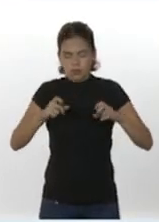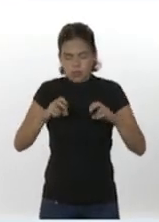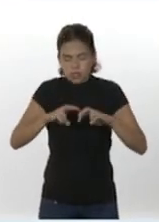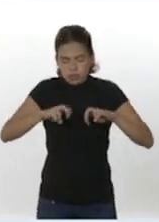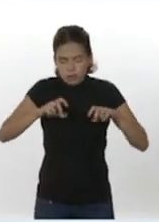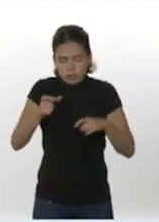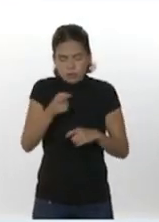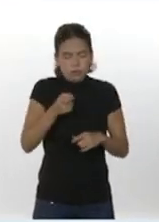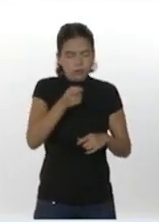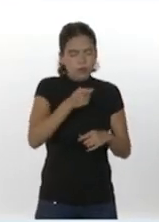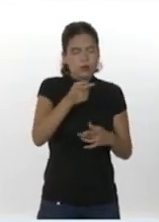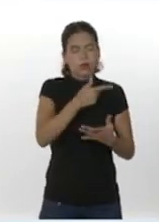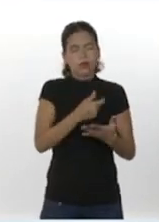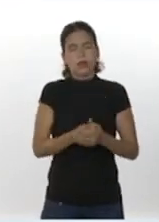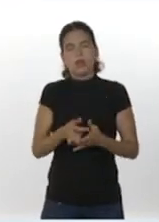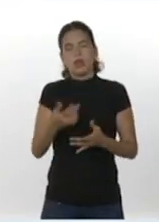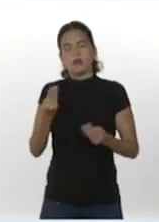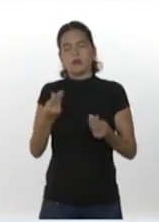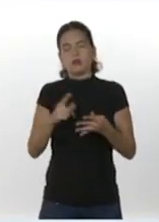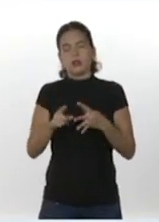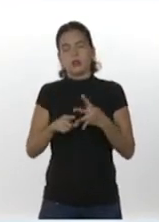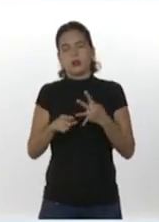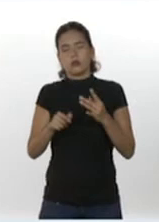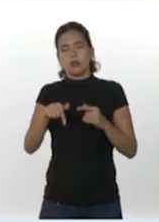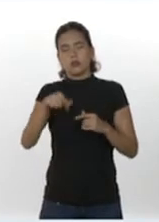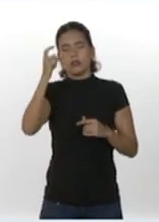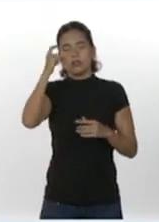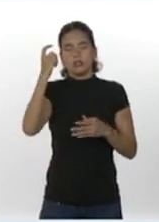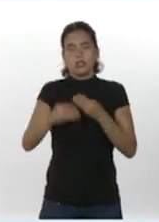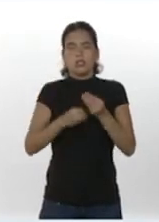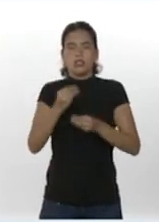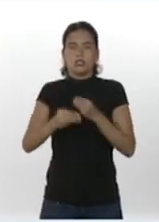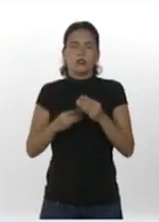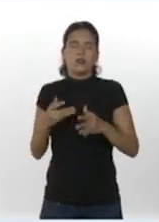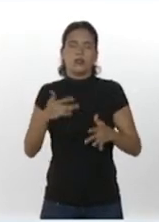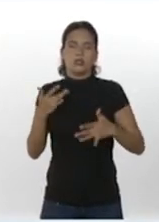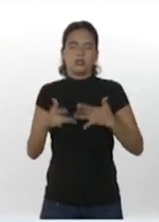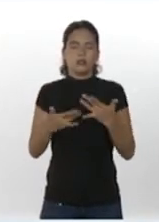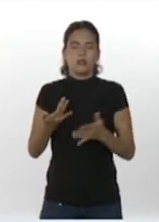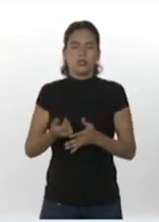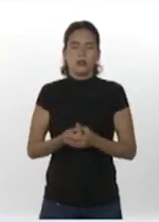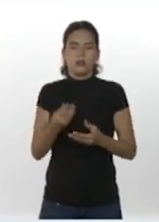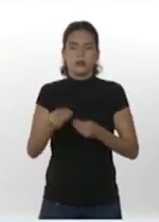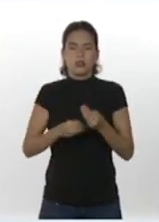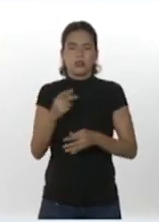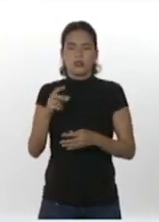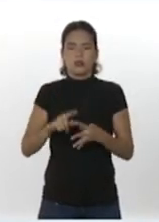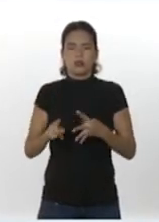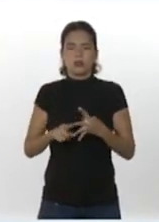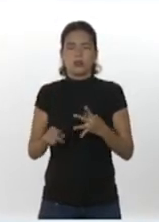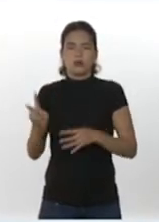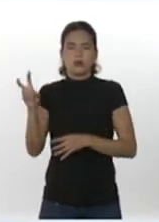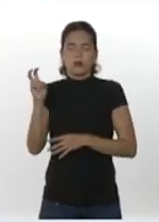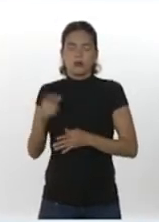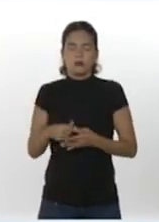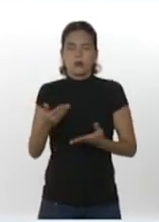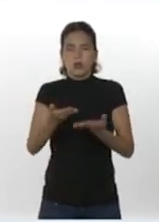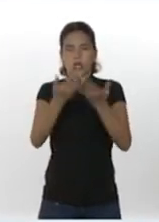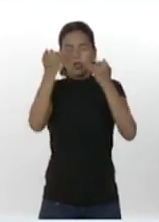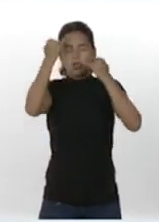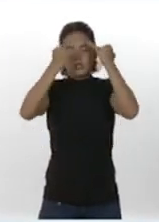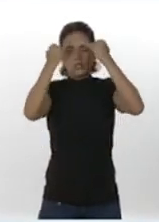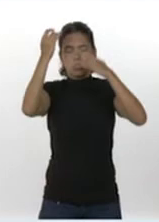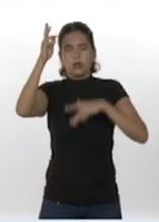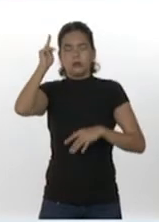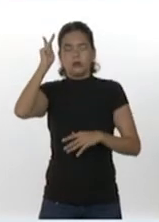de formas hoy en día de hacer una actividad. Vamos a innovar, vamos a darle hasta ideas a nuestros